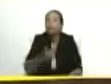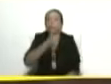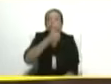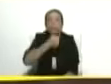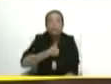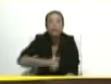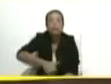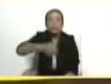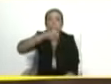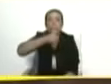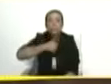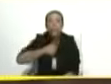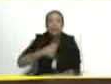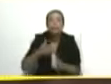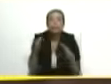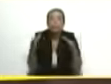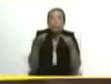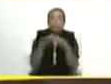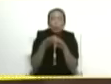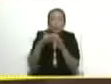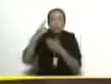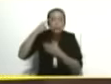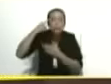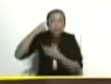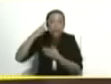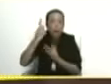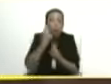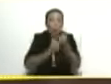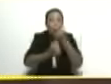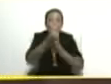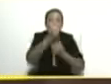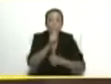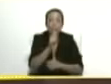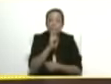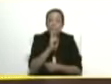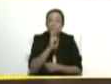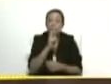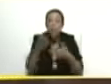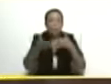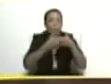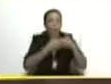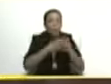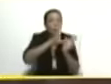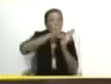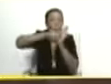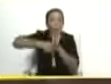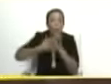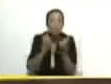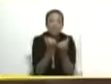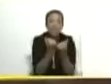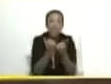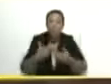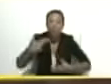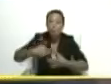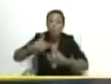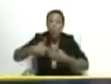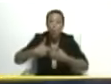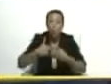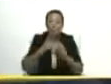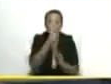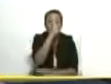soportar un recrudecimiento de la persecución económica, del bloqueo, del robo de activos, del robo de nuestras